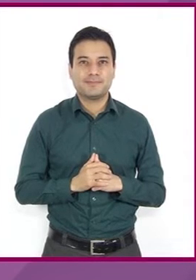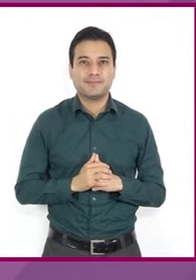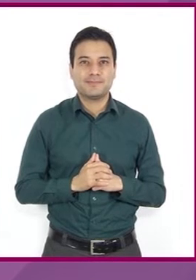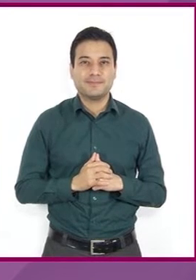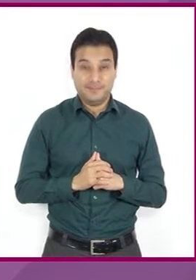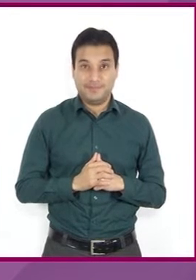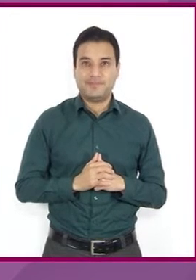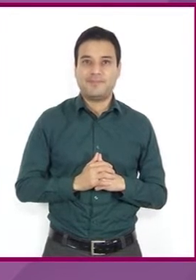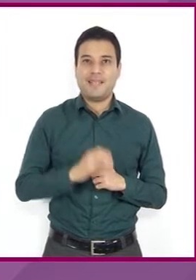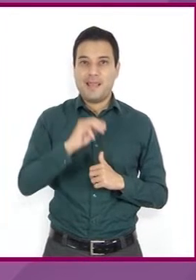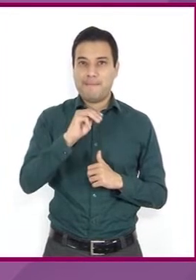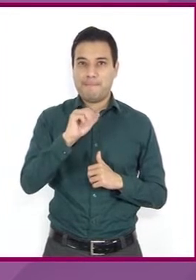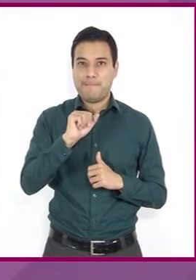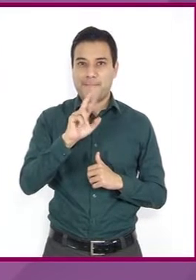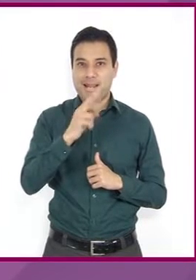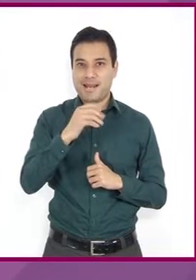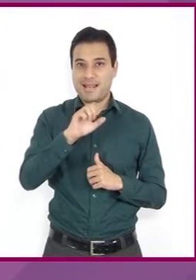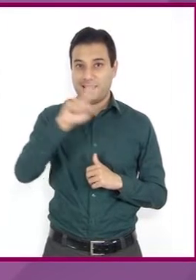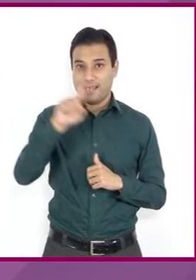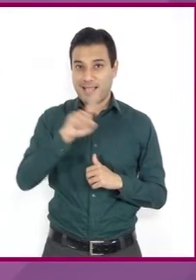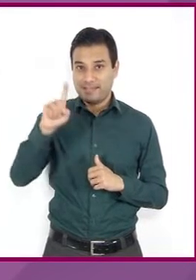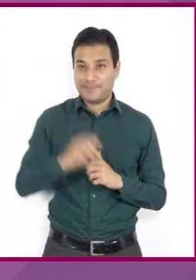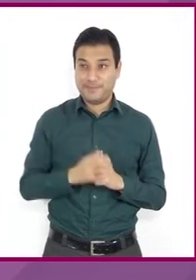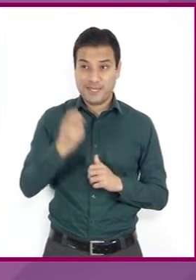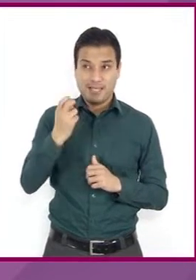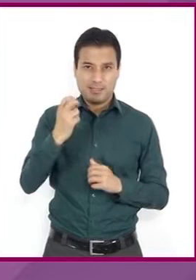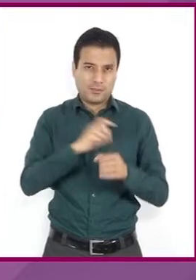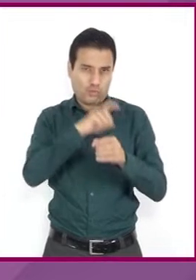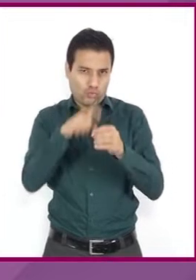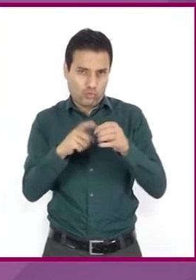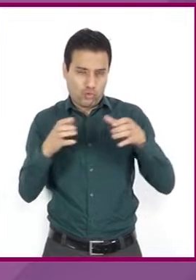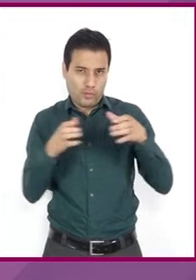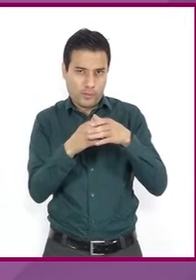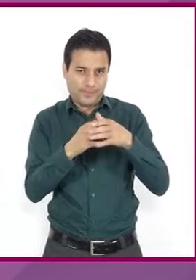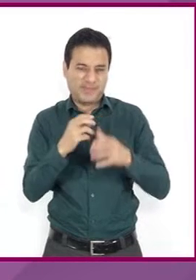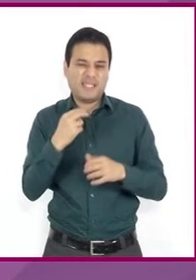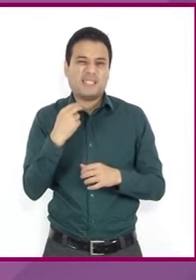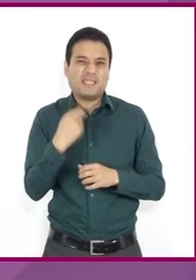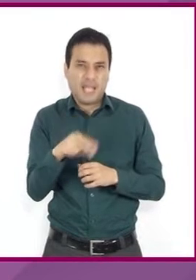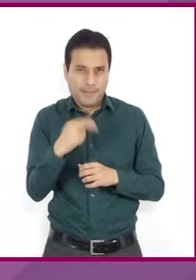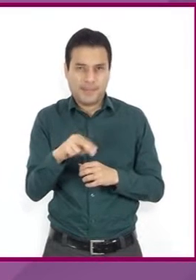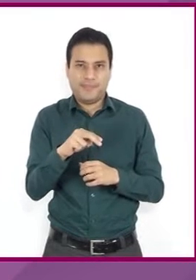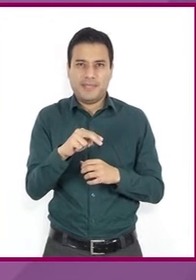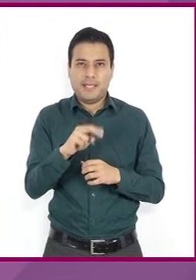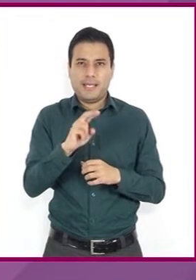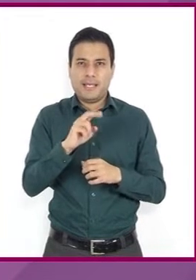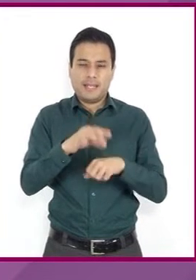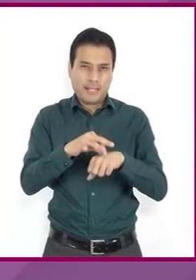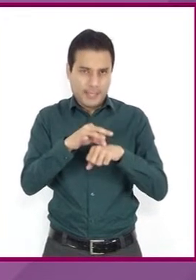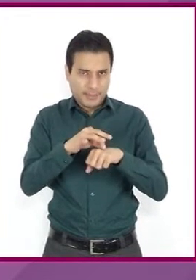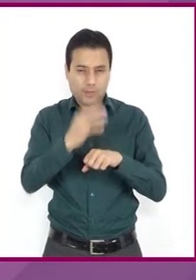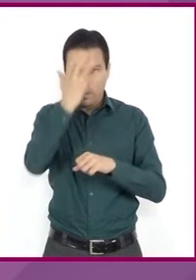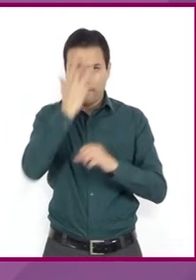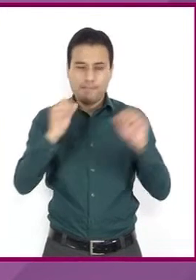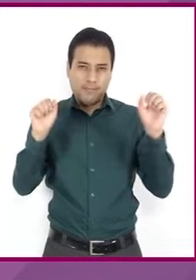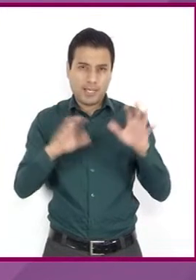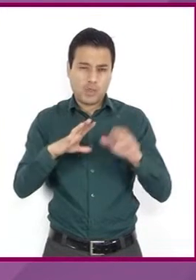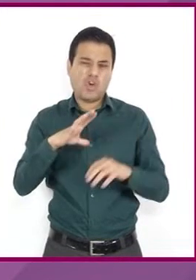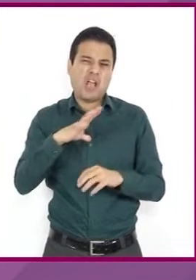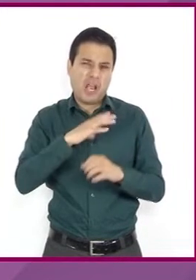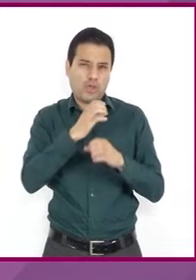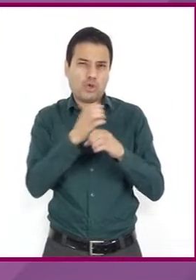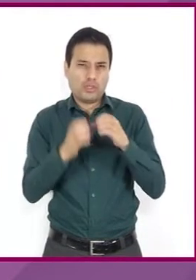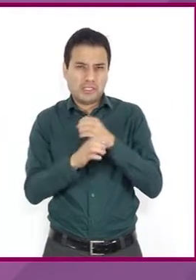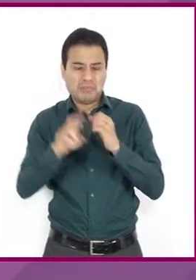García Márquez es un exponente de la corriente llamada realismo mágico. Las obras de esta corriente narran hechos insólitos,